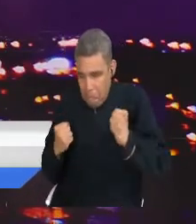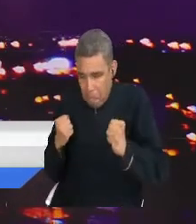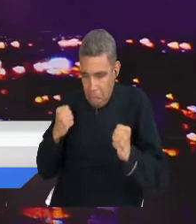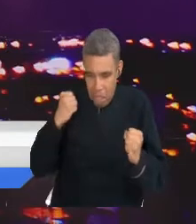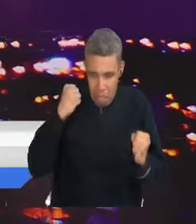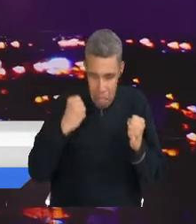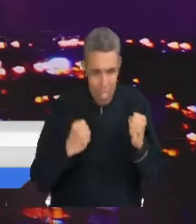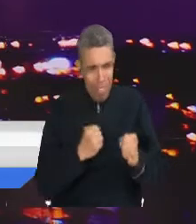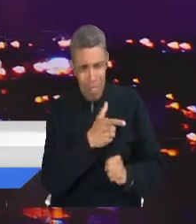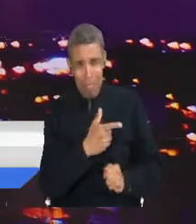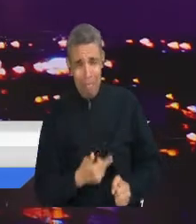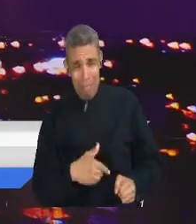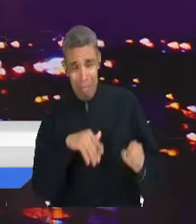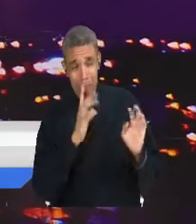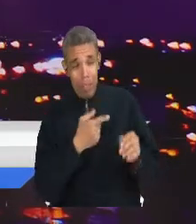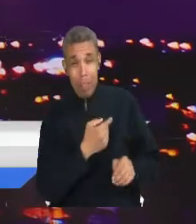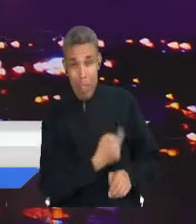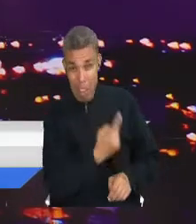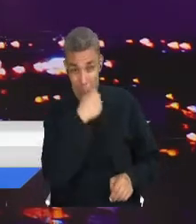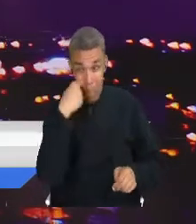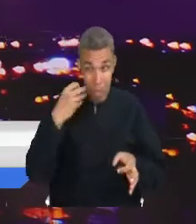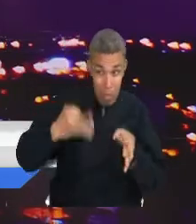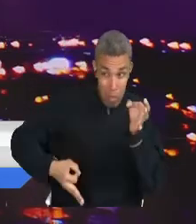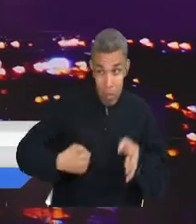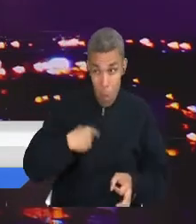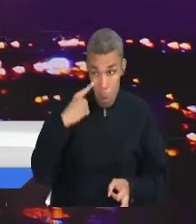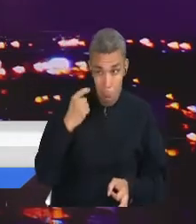el festival y que le devolvió...